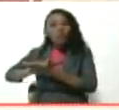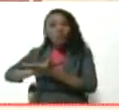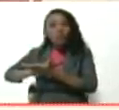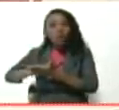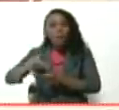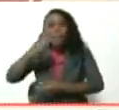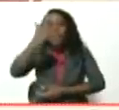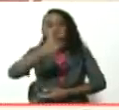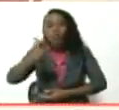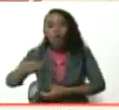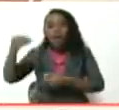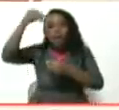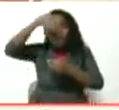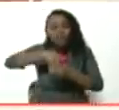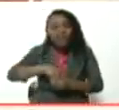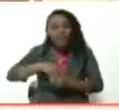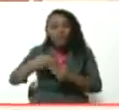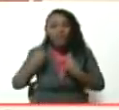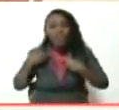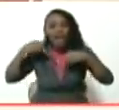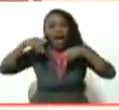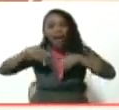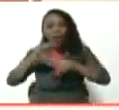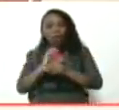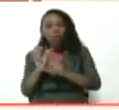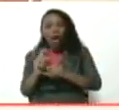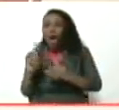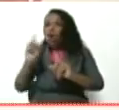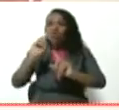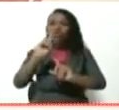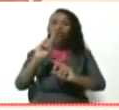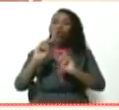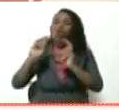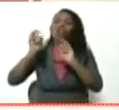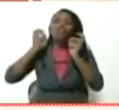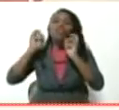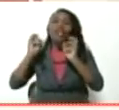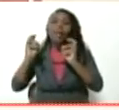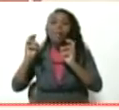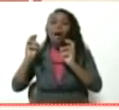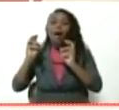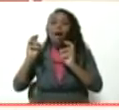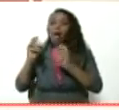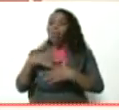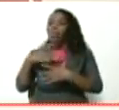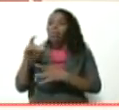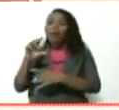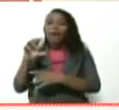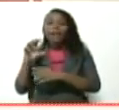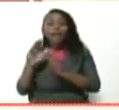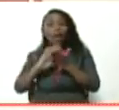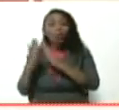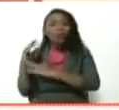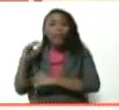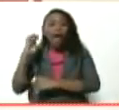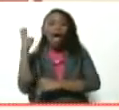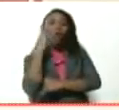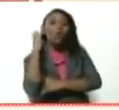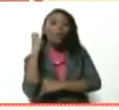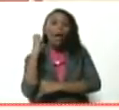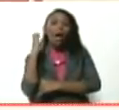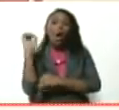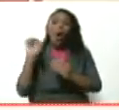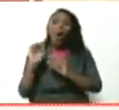los venezolanos y las venezolanas. No es asunto de la Comunidad Europea, que bastante problema tiene. No es asunto del Grupo de